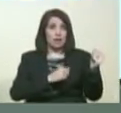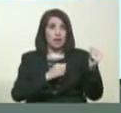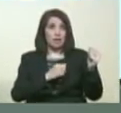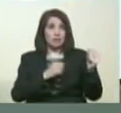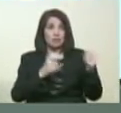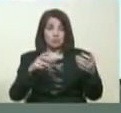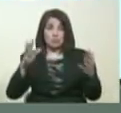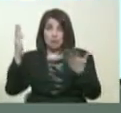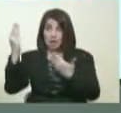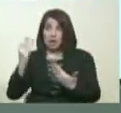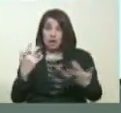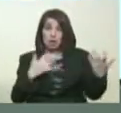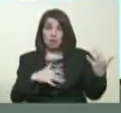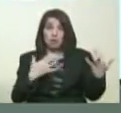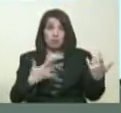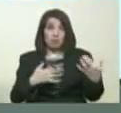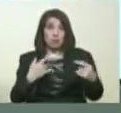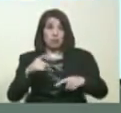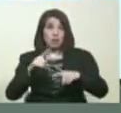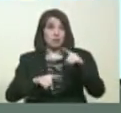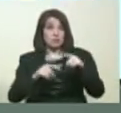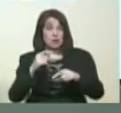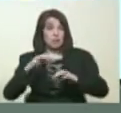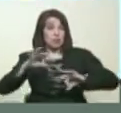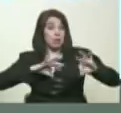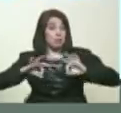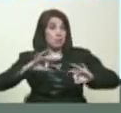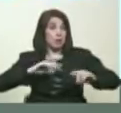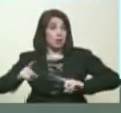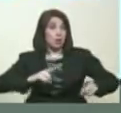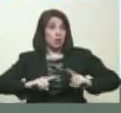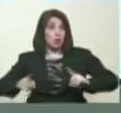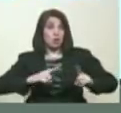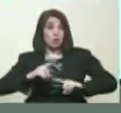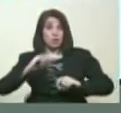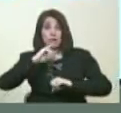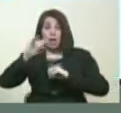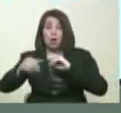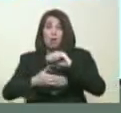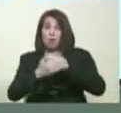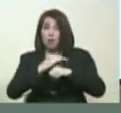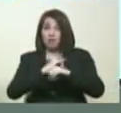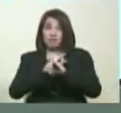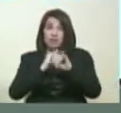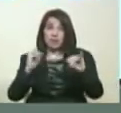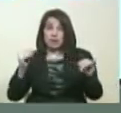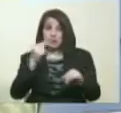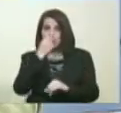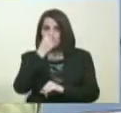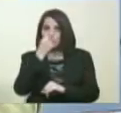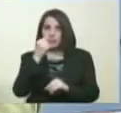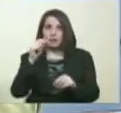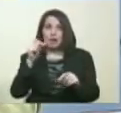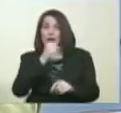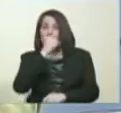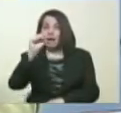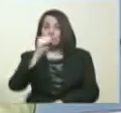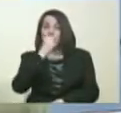los instrumentos. Listo, prepárense. Coordina, Jorge Rodríguez. Vamos a terminar cantando y